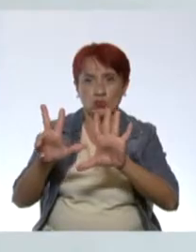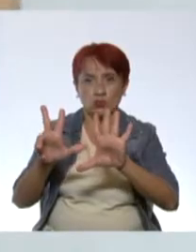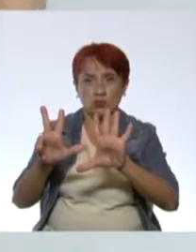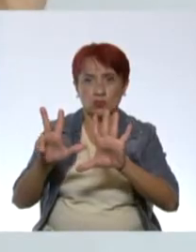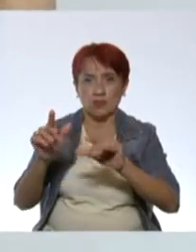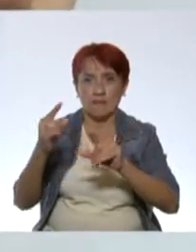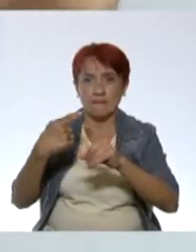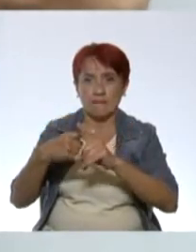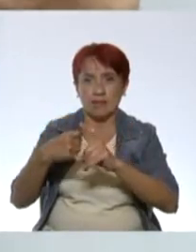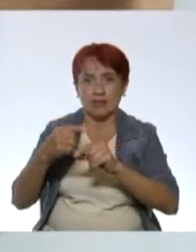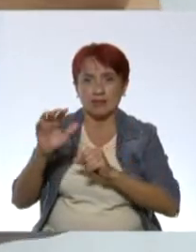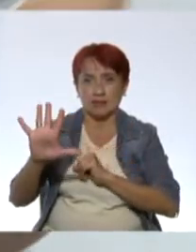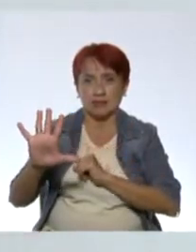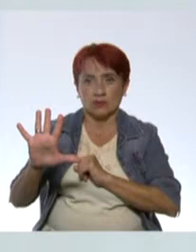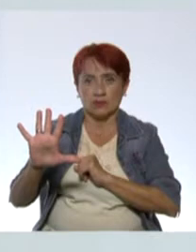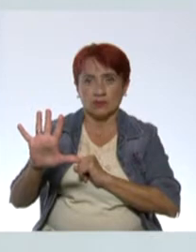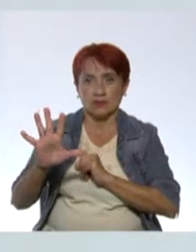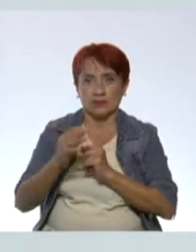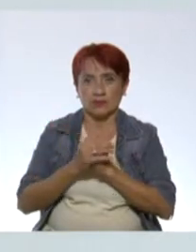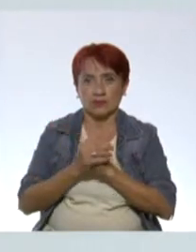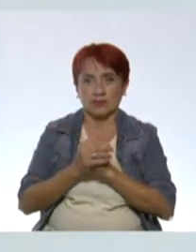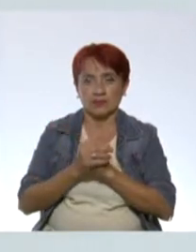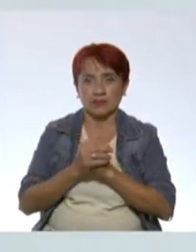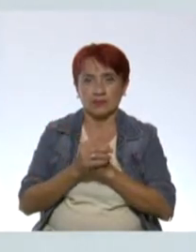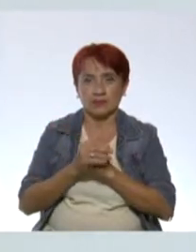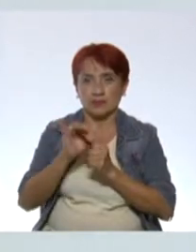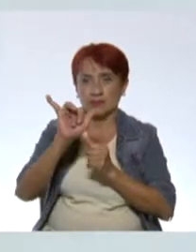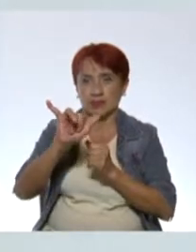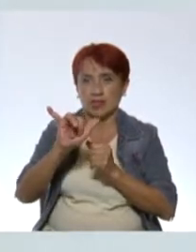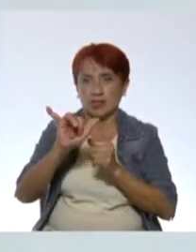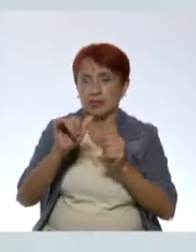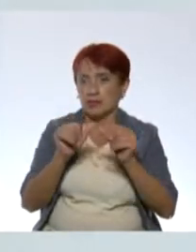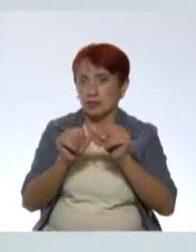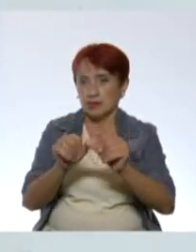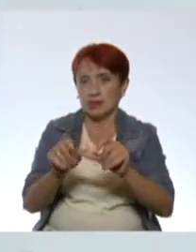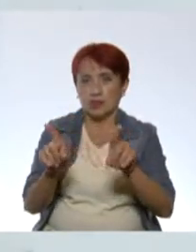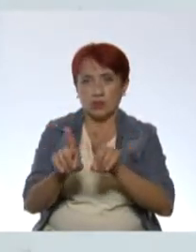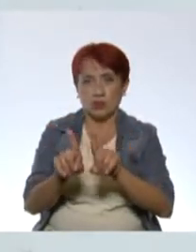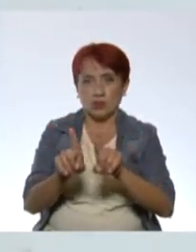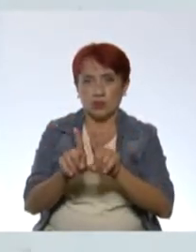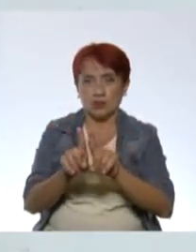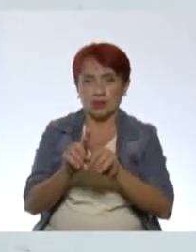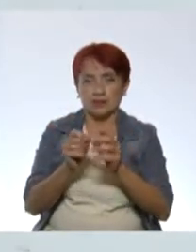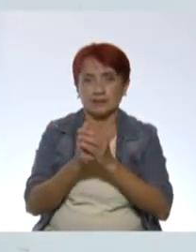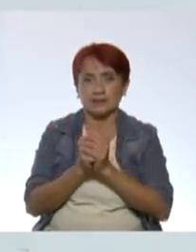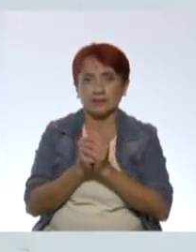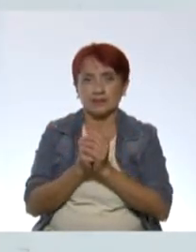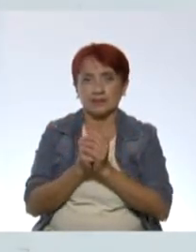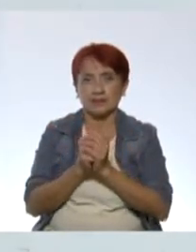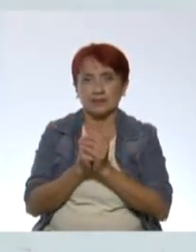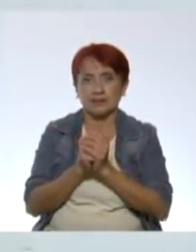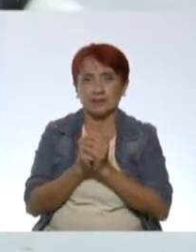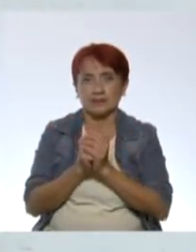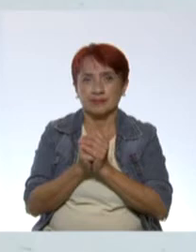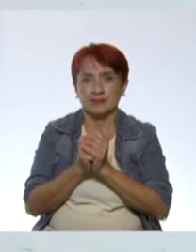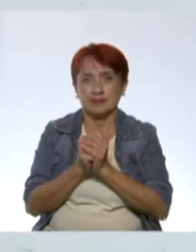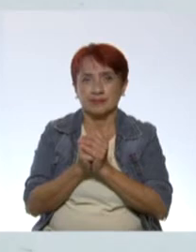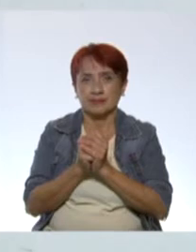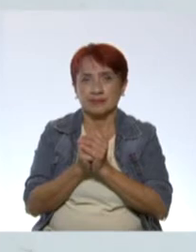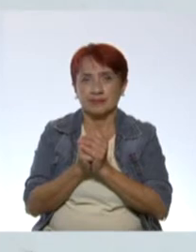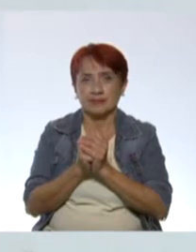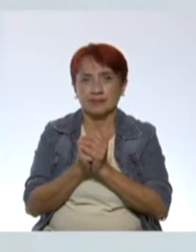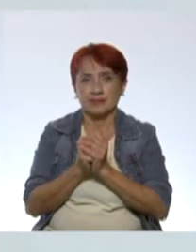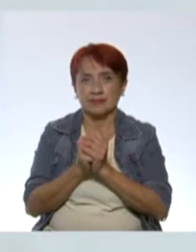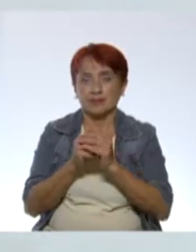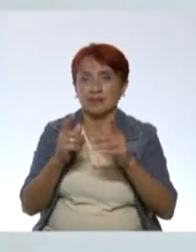menos 8 más 5. Todo lo demás va a permanecer igual porque no podemos sumarle variables a